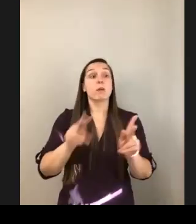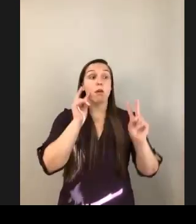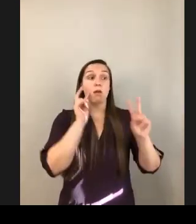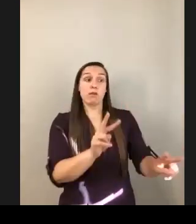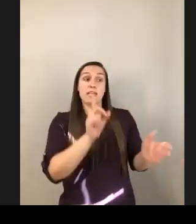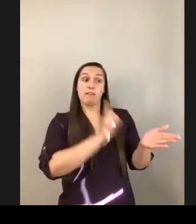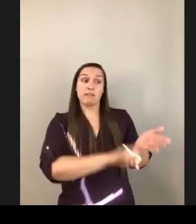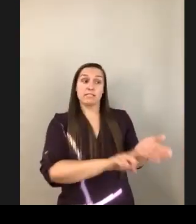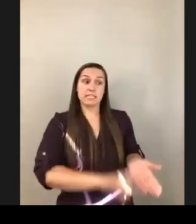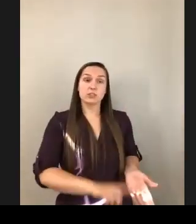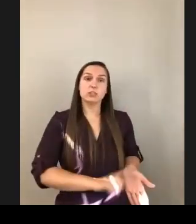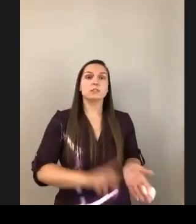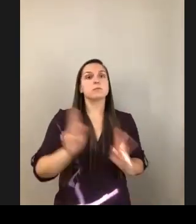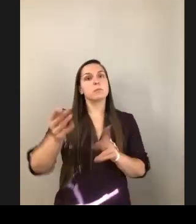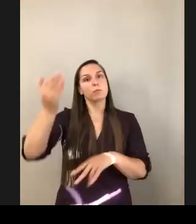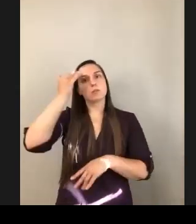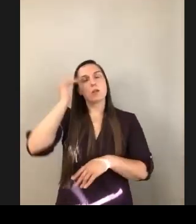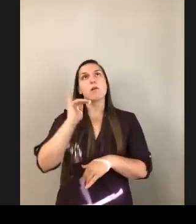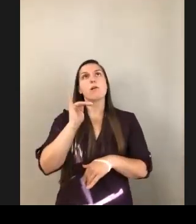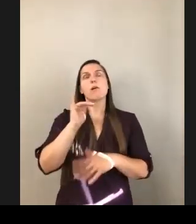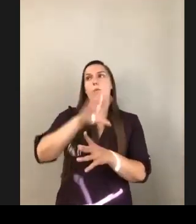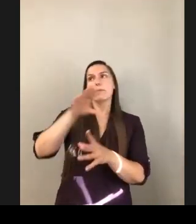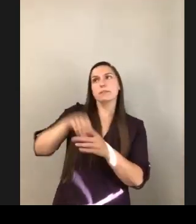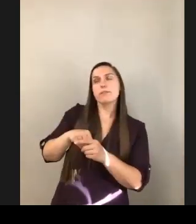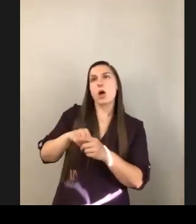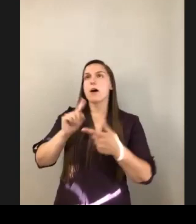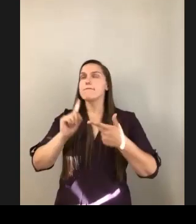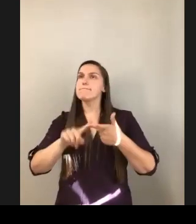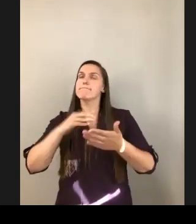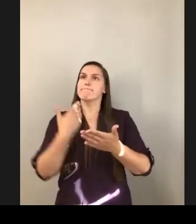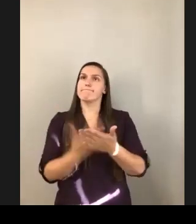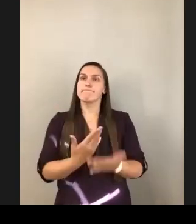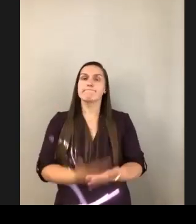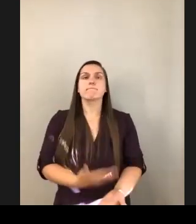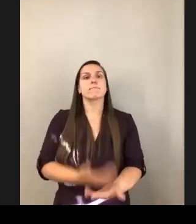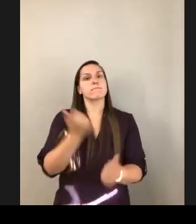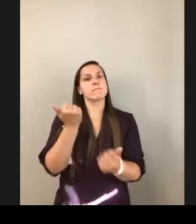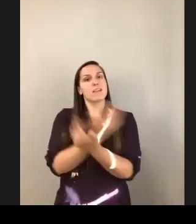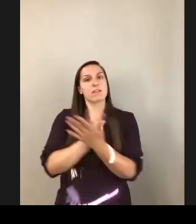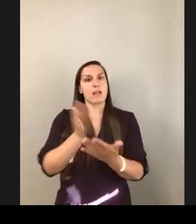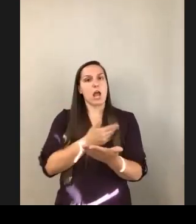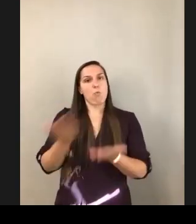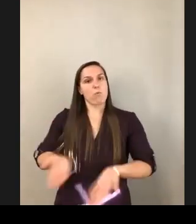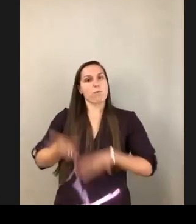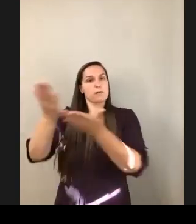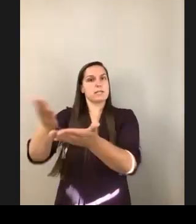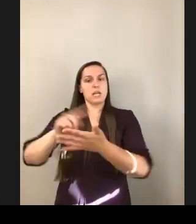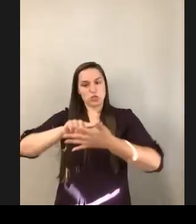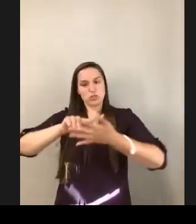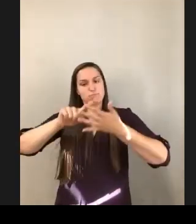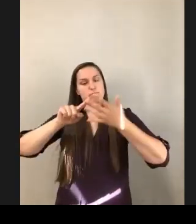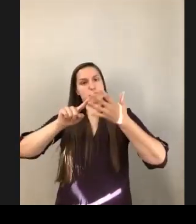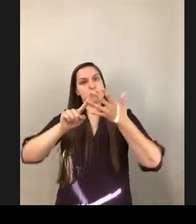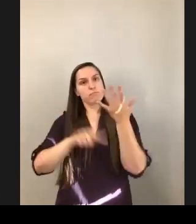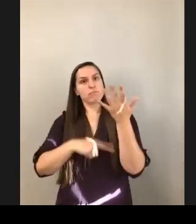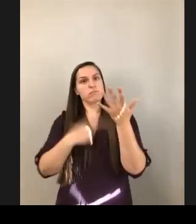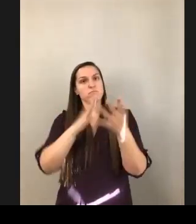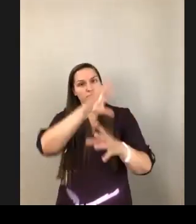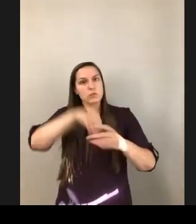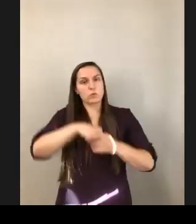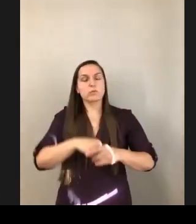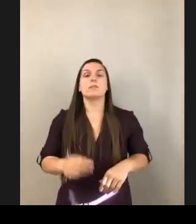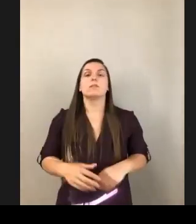la investigación, saben todos los hechos y las